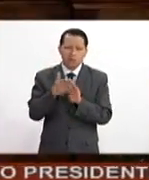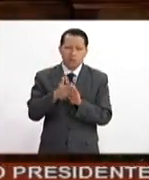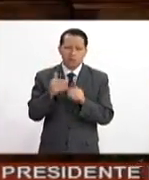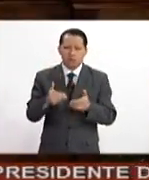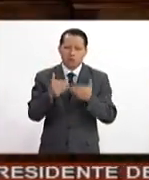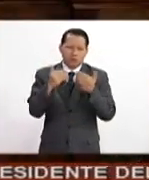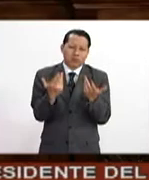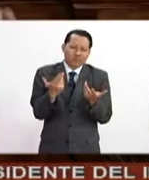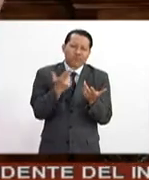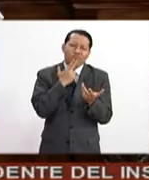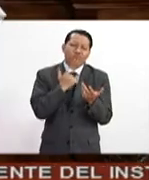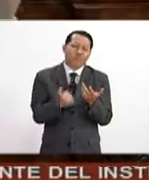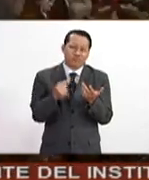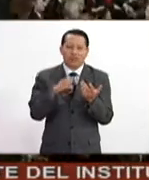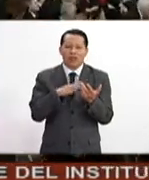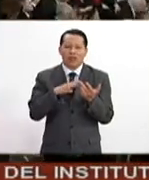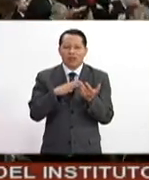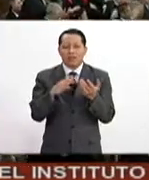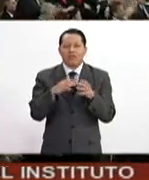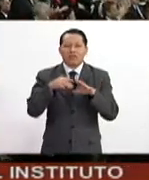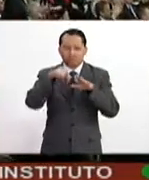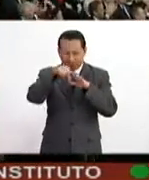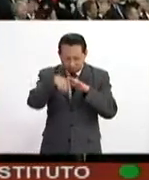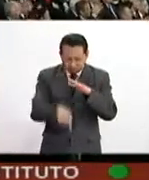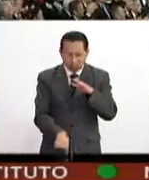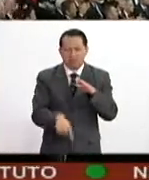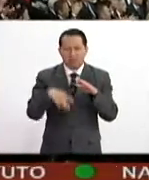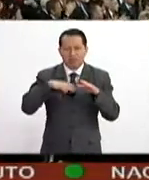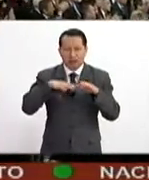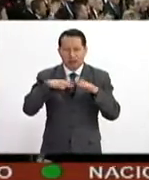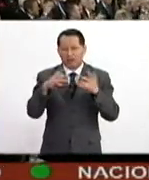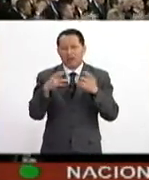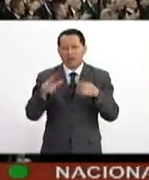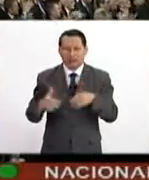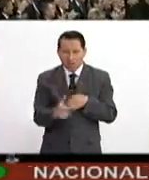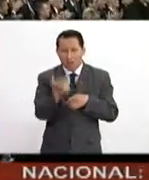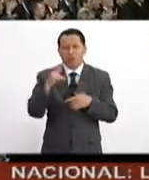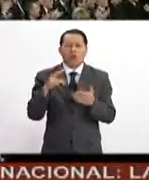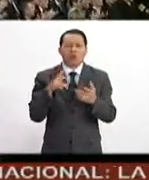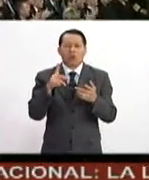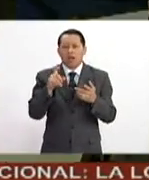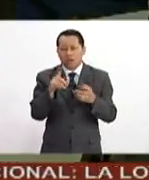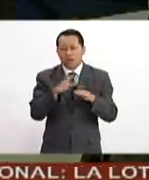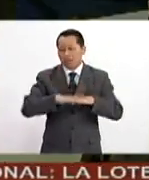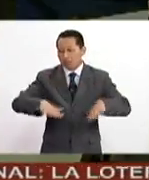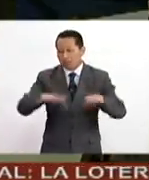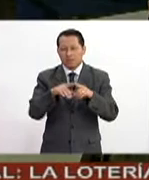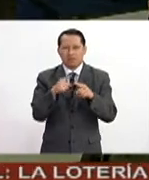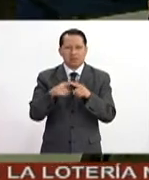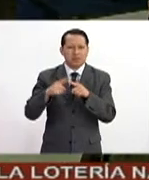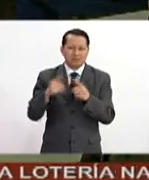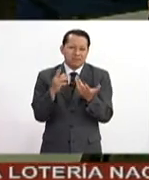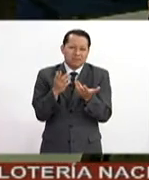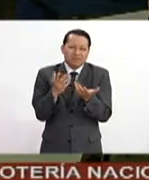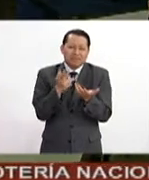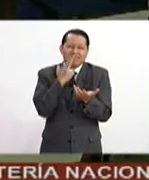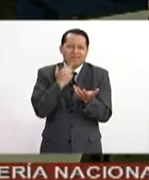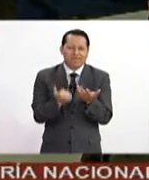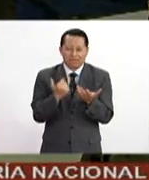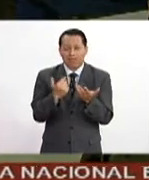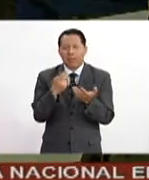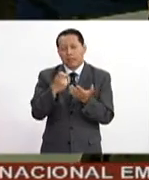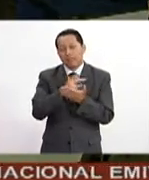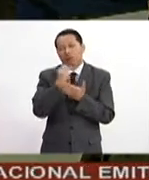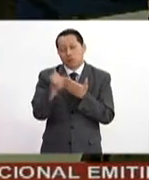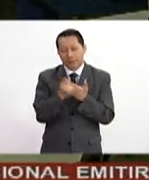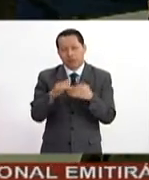tiene mucho sentido, donde hay cañones, desfiladeros, ríos, lagos. Entonces, evidentemente, este proyecto va a cambiar. Por lo